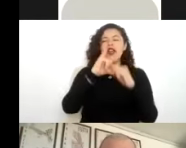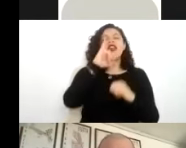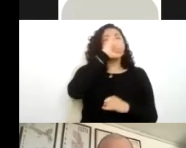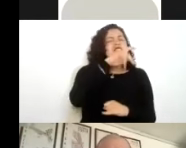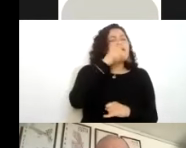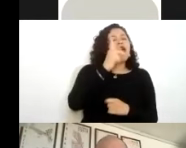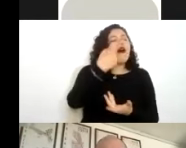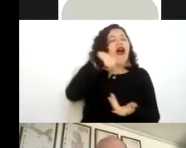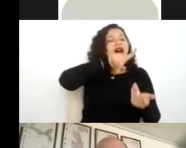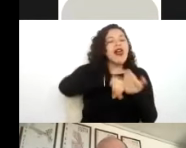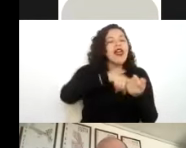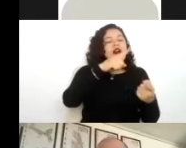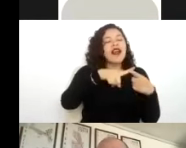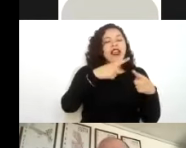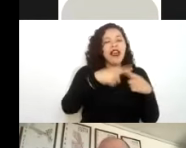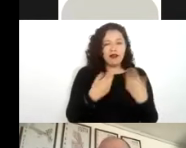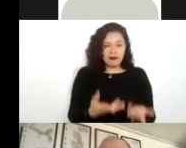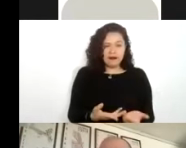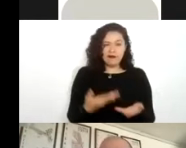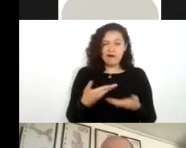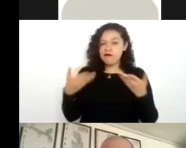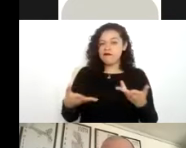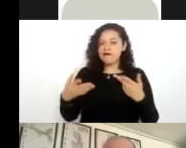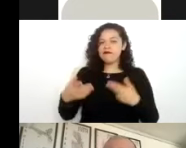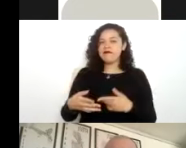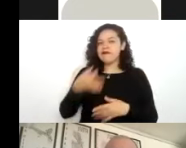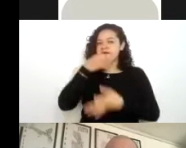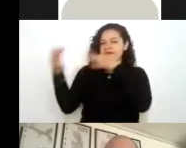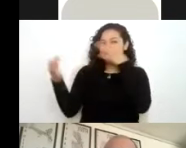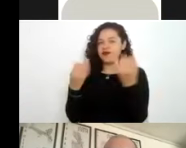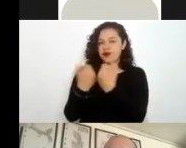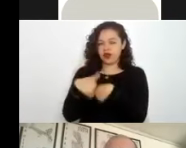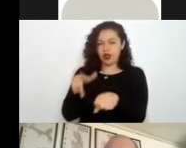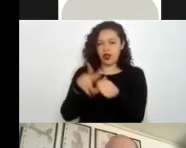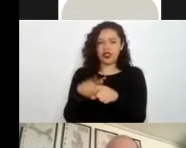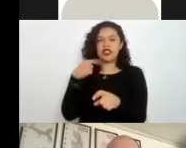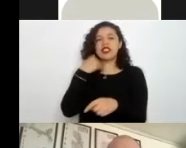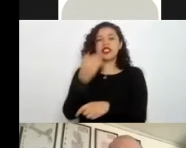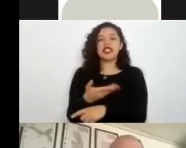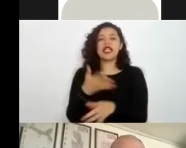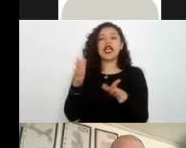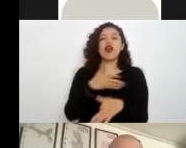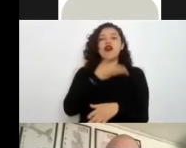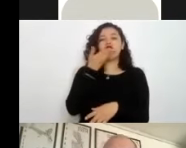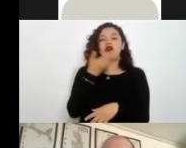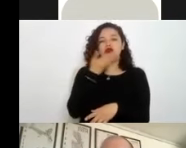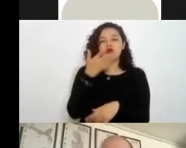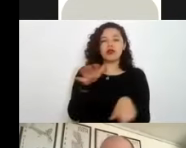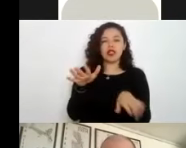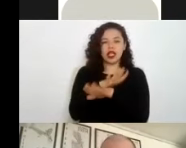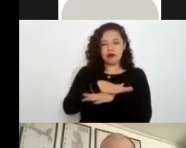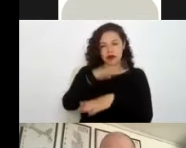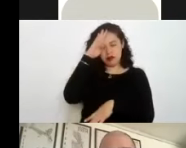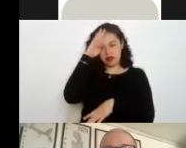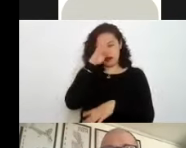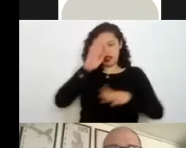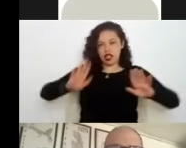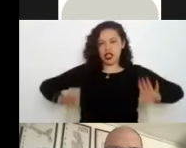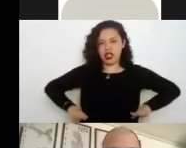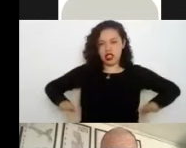Ahora bien, el marketing social. El marketing social es el que busca transformar hábitos de pensamientos, actitudes y